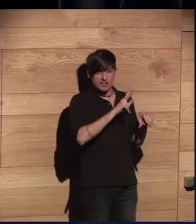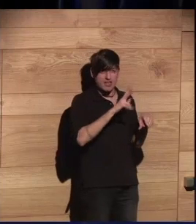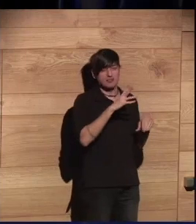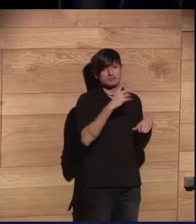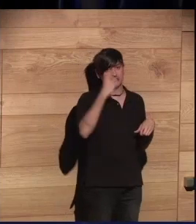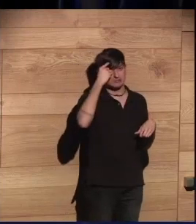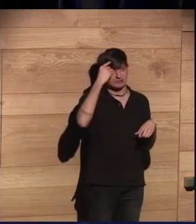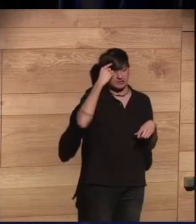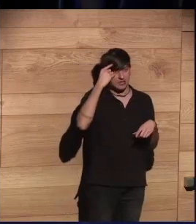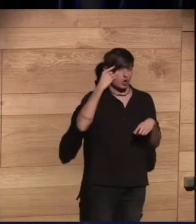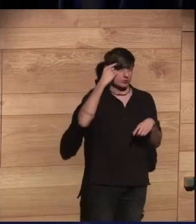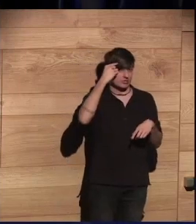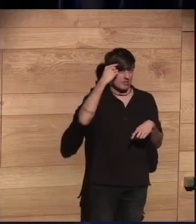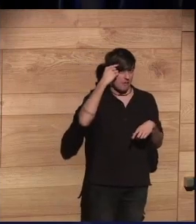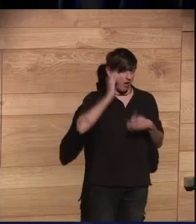compulsiva, alguien